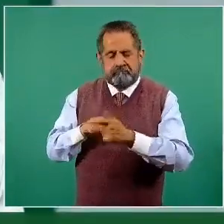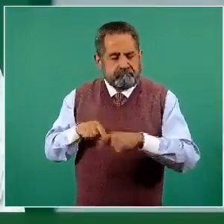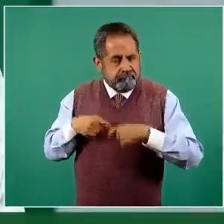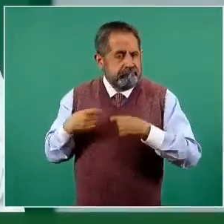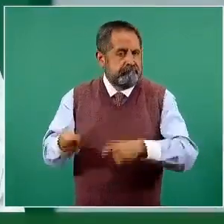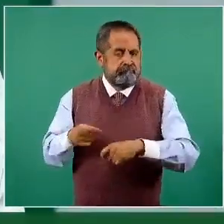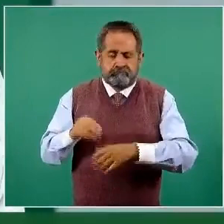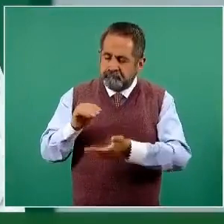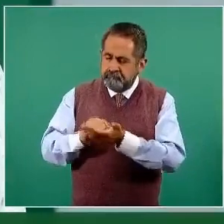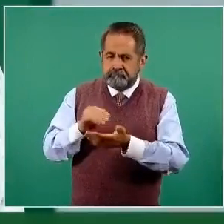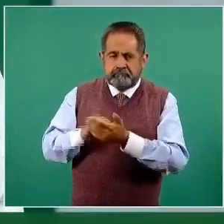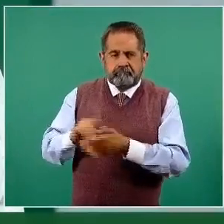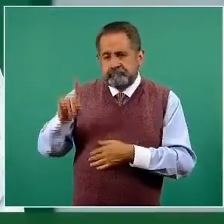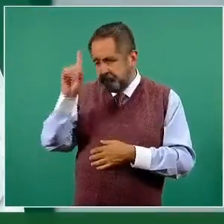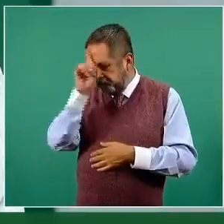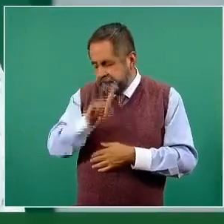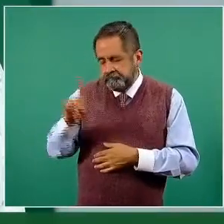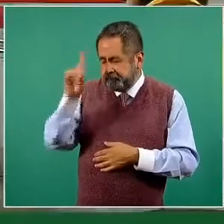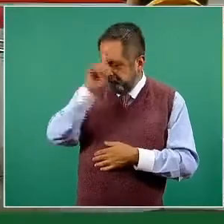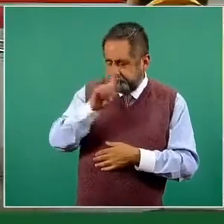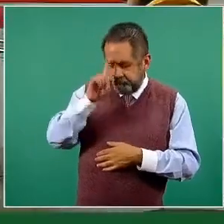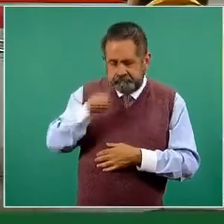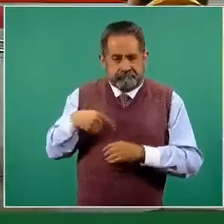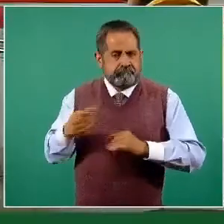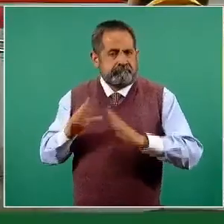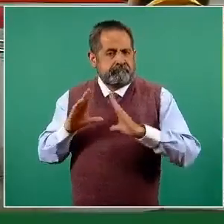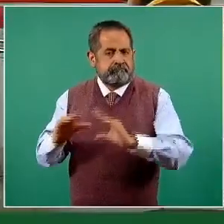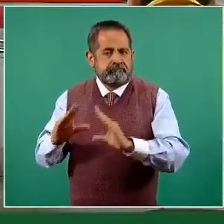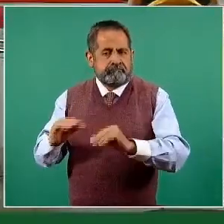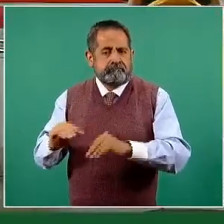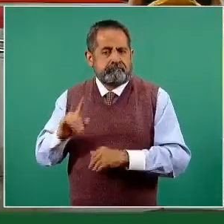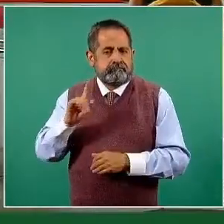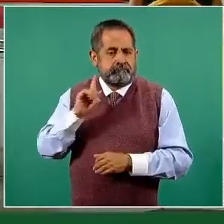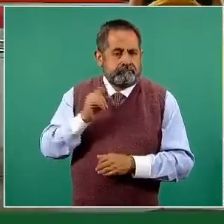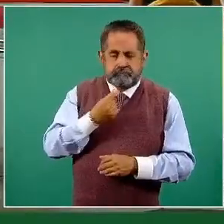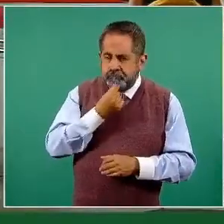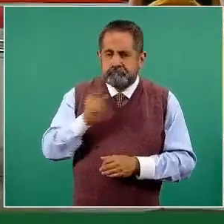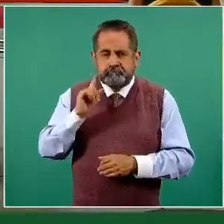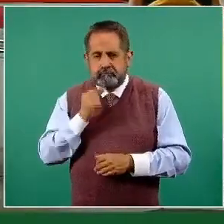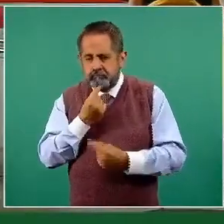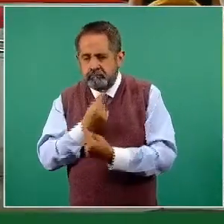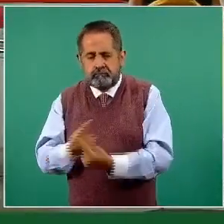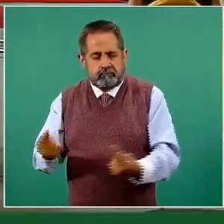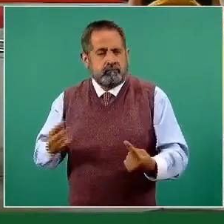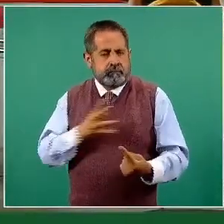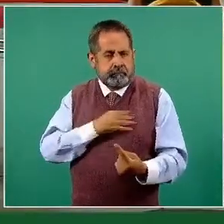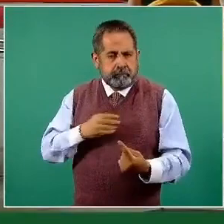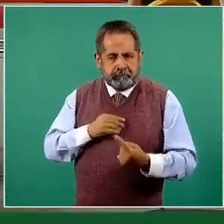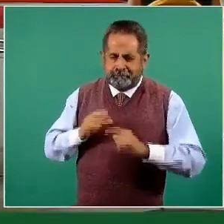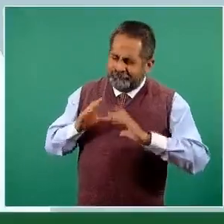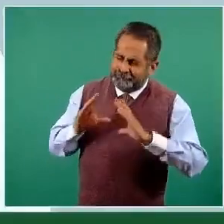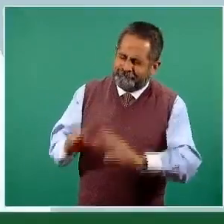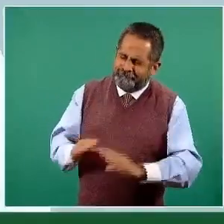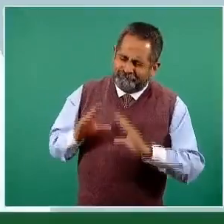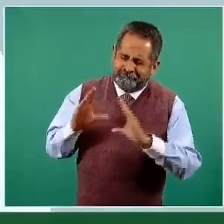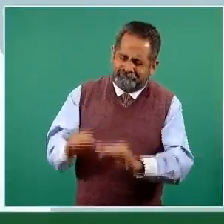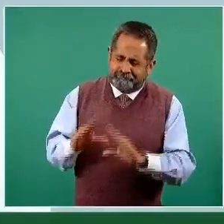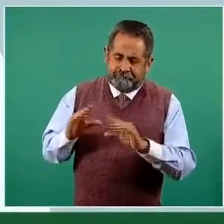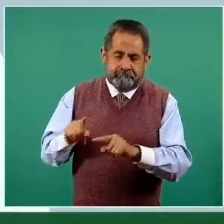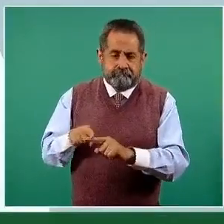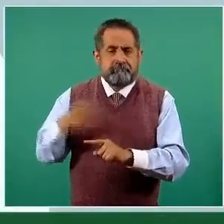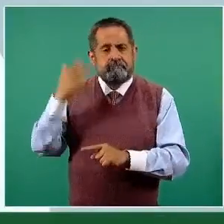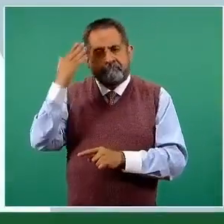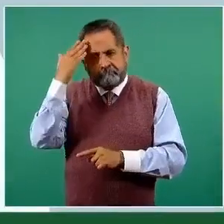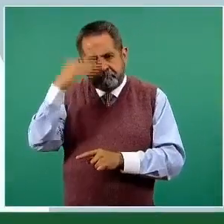continúe recomendando y enseñándole a sus hijas e hijos las medidas básicas de prevención para que cuando en su